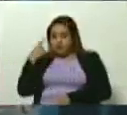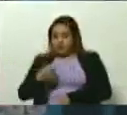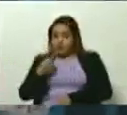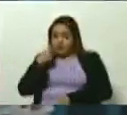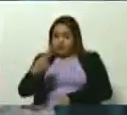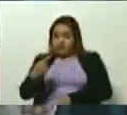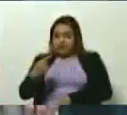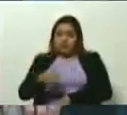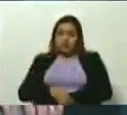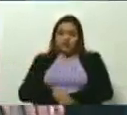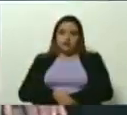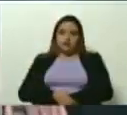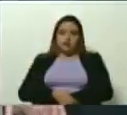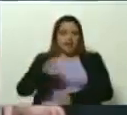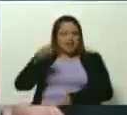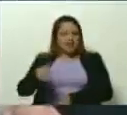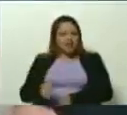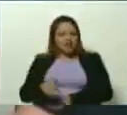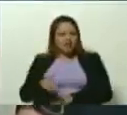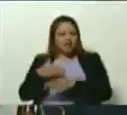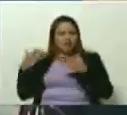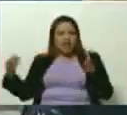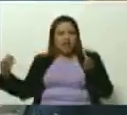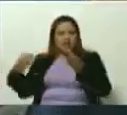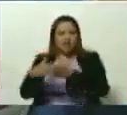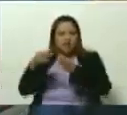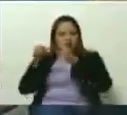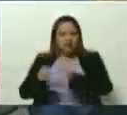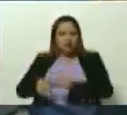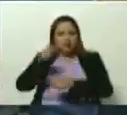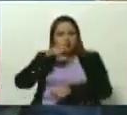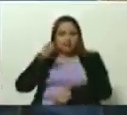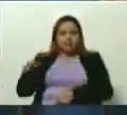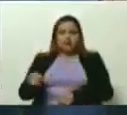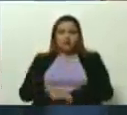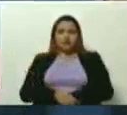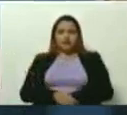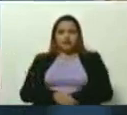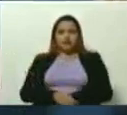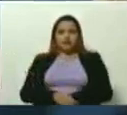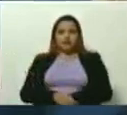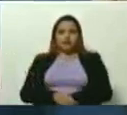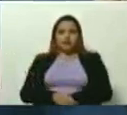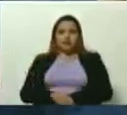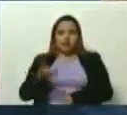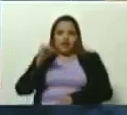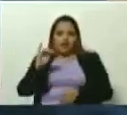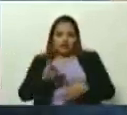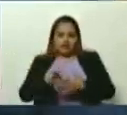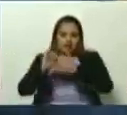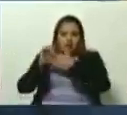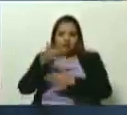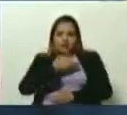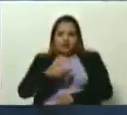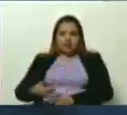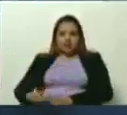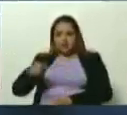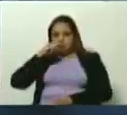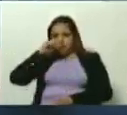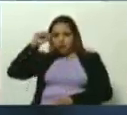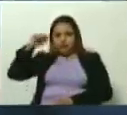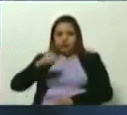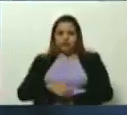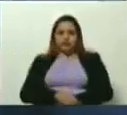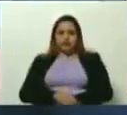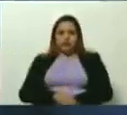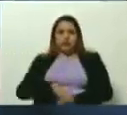está todo un gran equipo de seguridad ciudadana, que está comandado por nuestro presidente Nicolás Maduro Moro